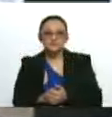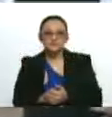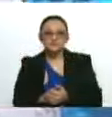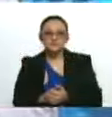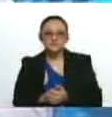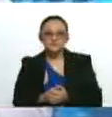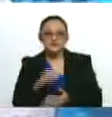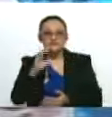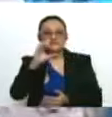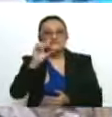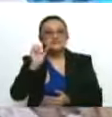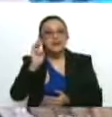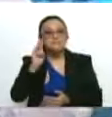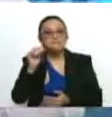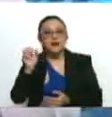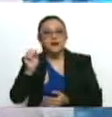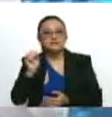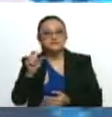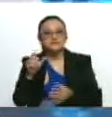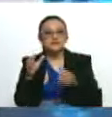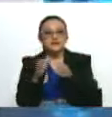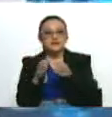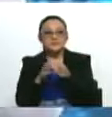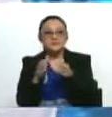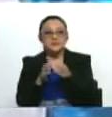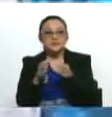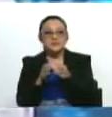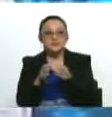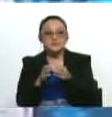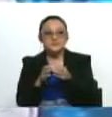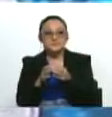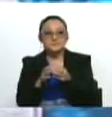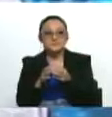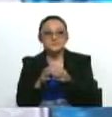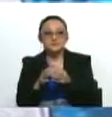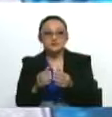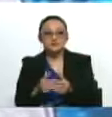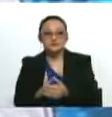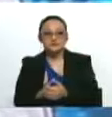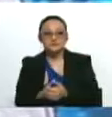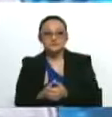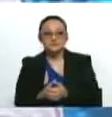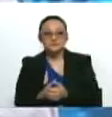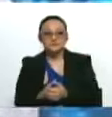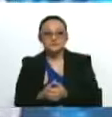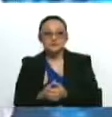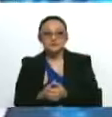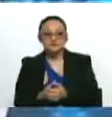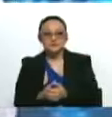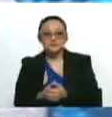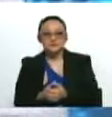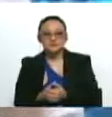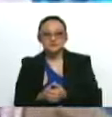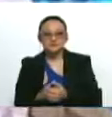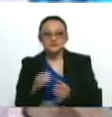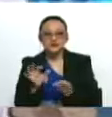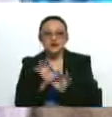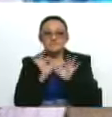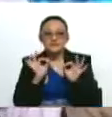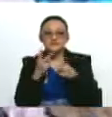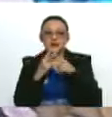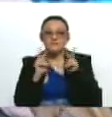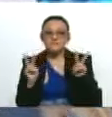El CEPAS estará conformado por un equipo base, un equipo fundamental, Consejo Especial de